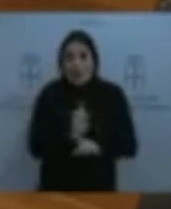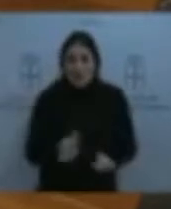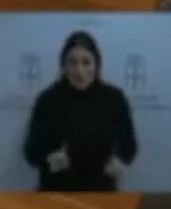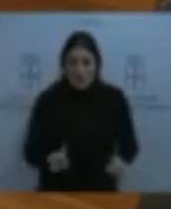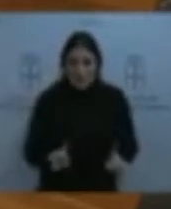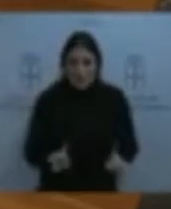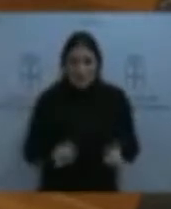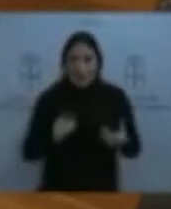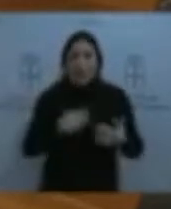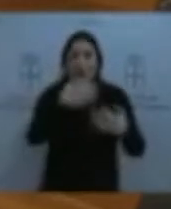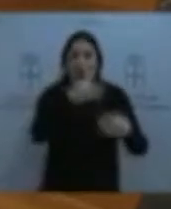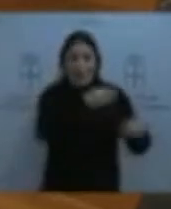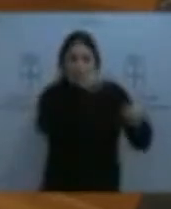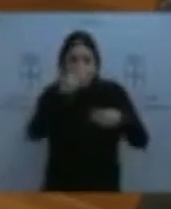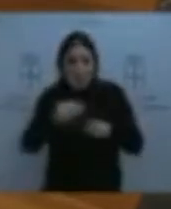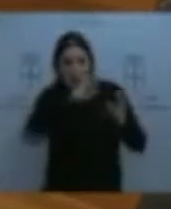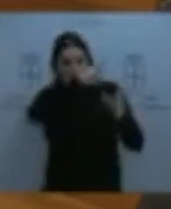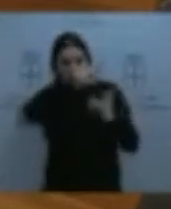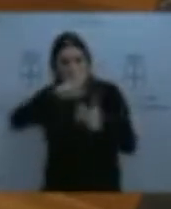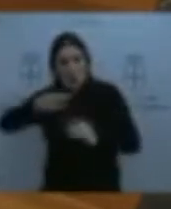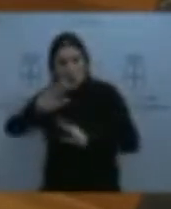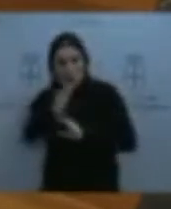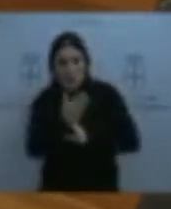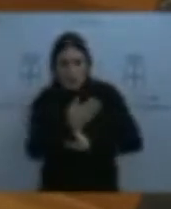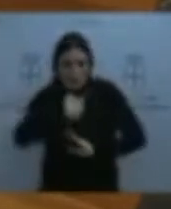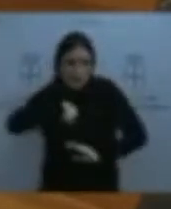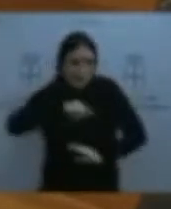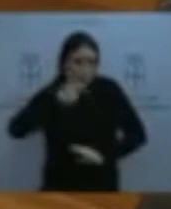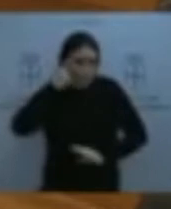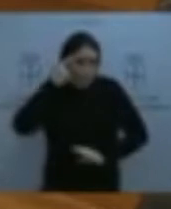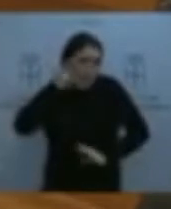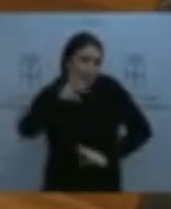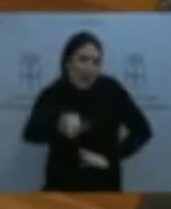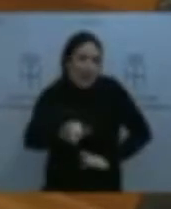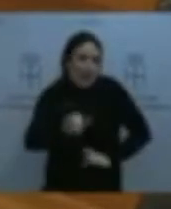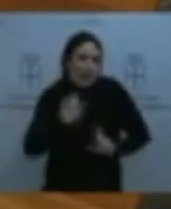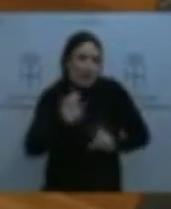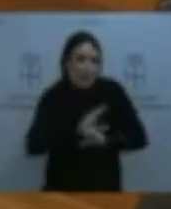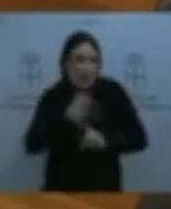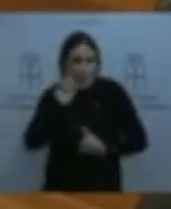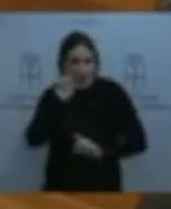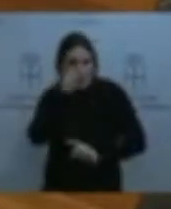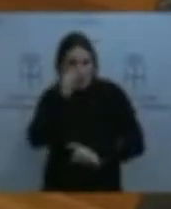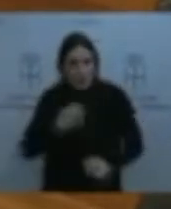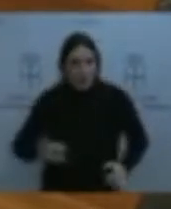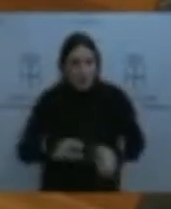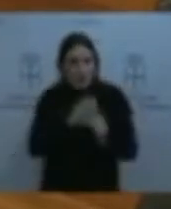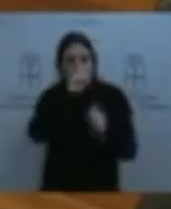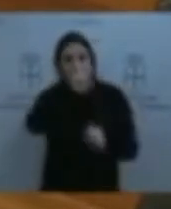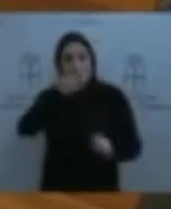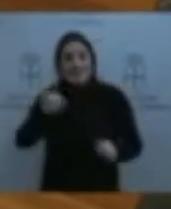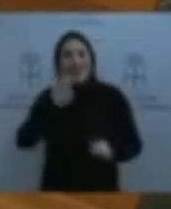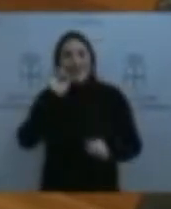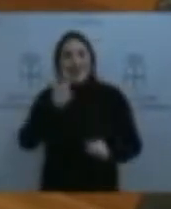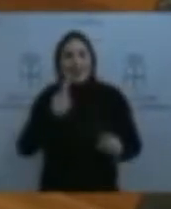en la documentación contable presentada, la que nos consta a la Consejería de Educación y Cultura, correspondiente a 2015, se